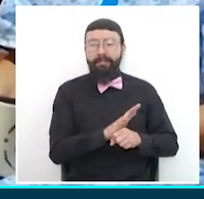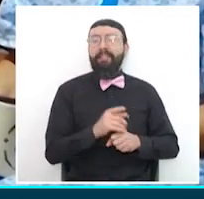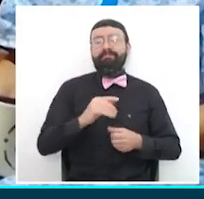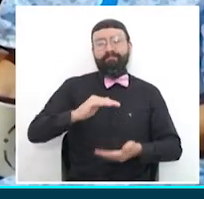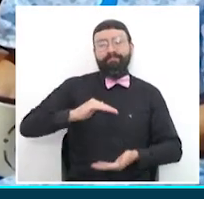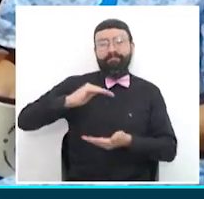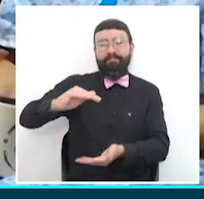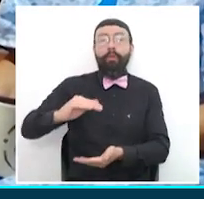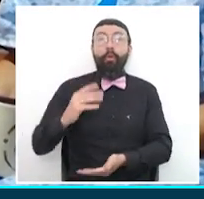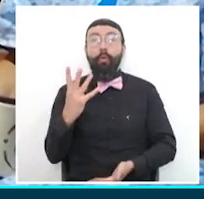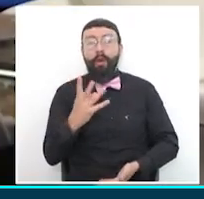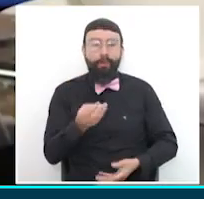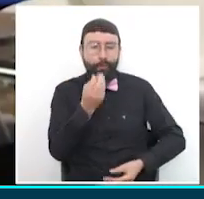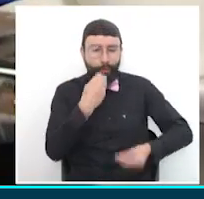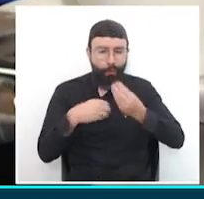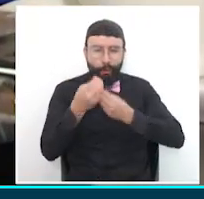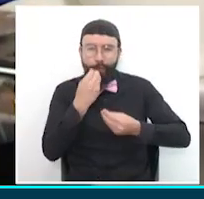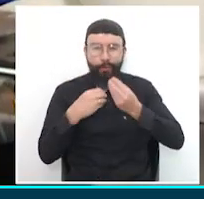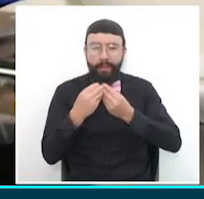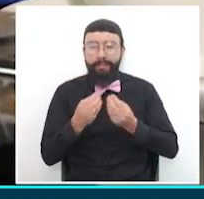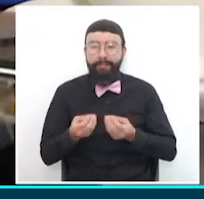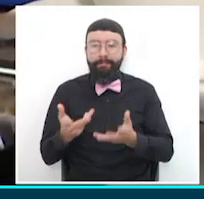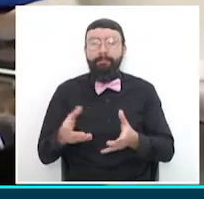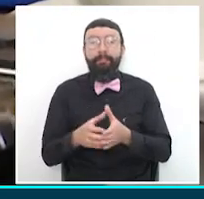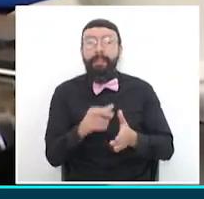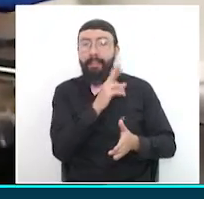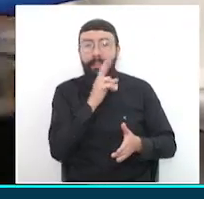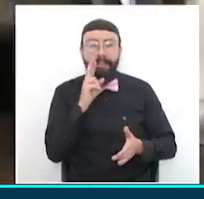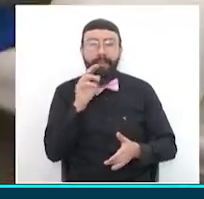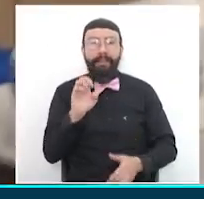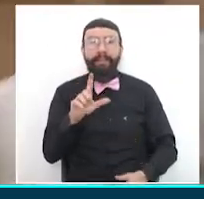de 4 almuerzos representativos del restaurante El Solar.